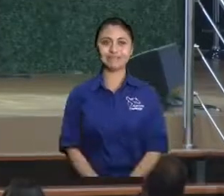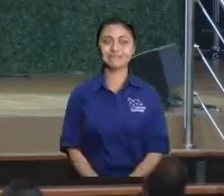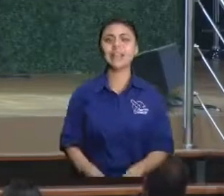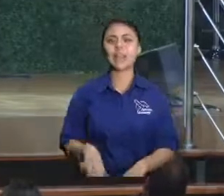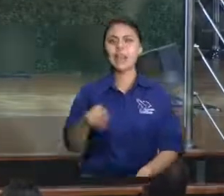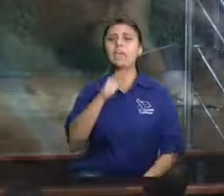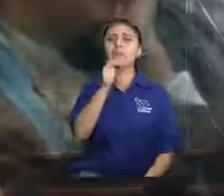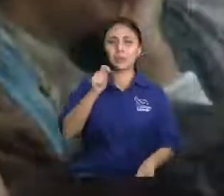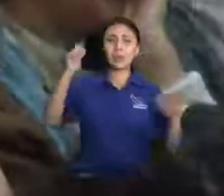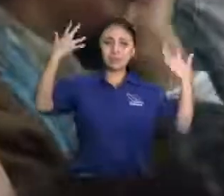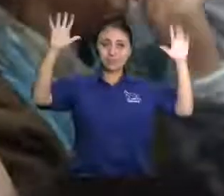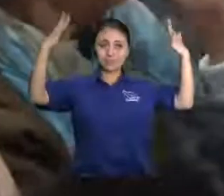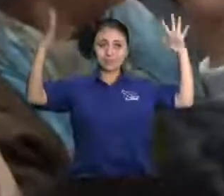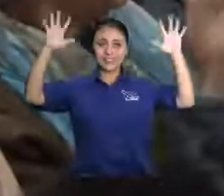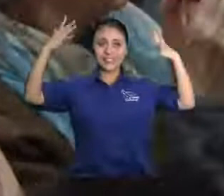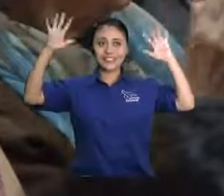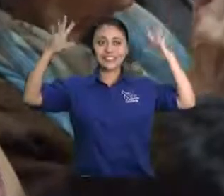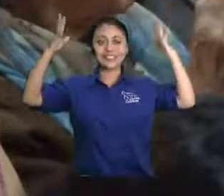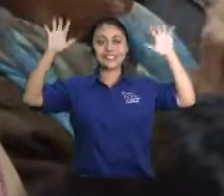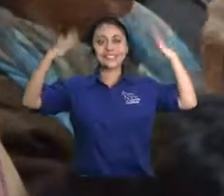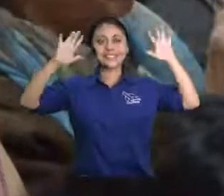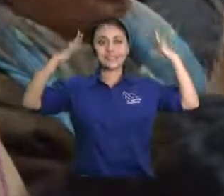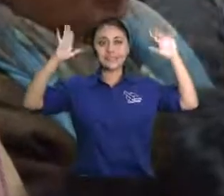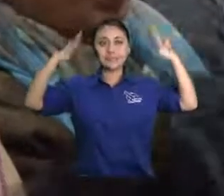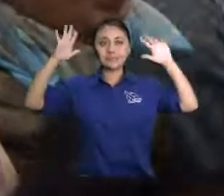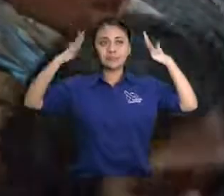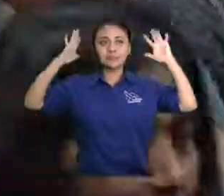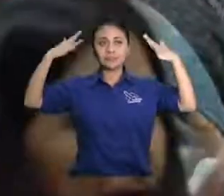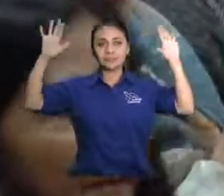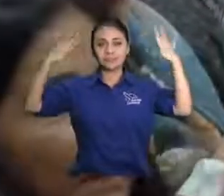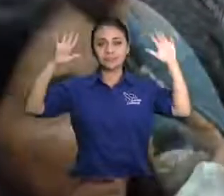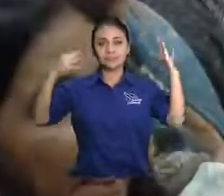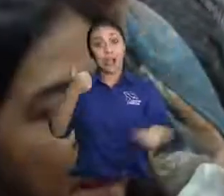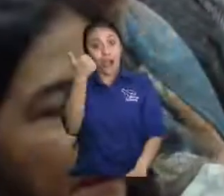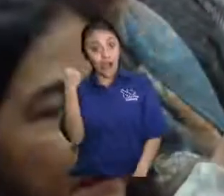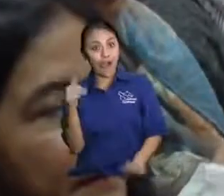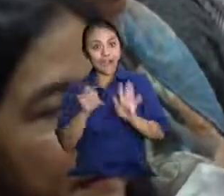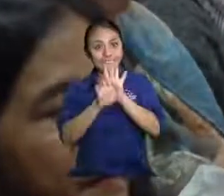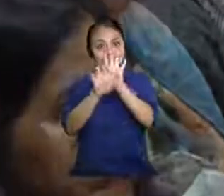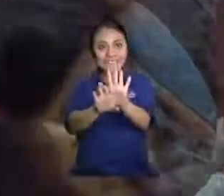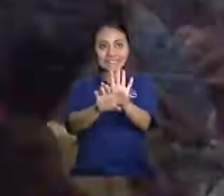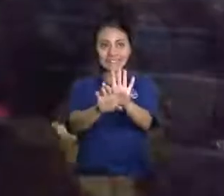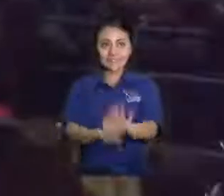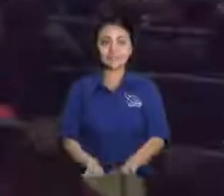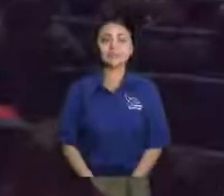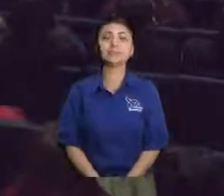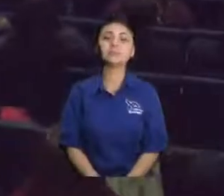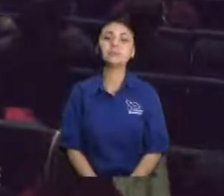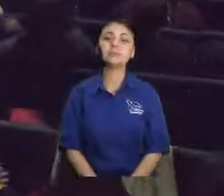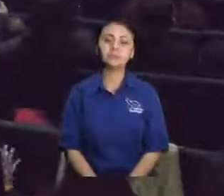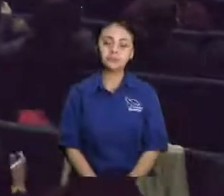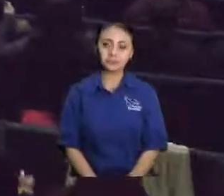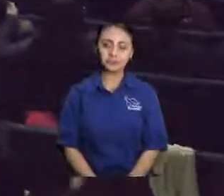Mejor denle un aplauso al rey bendito y pasemos. Miremos otro. ¡Wow!